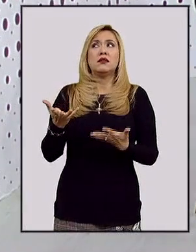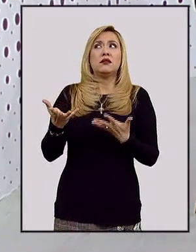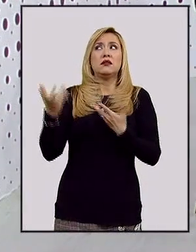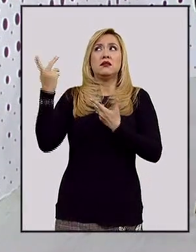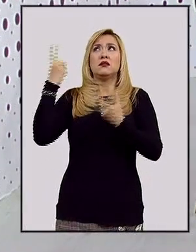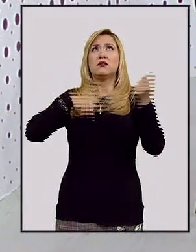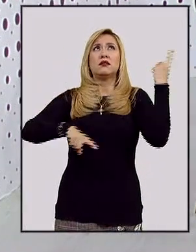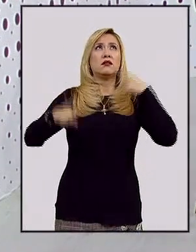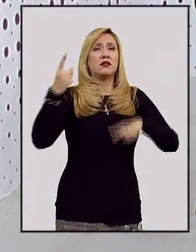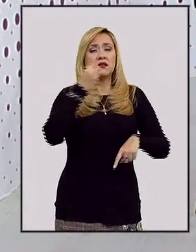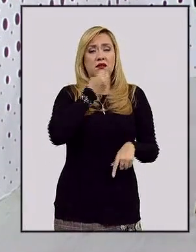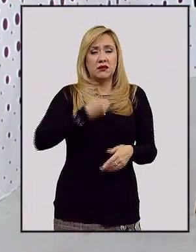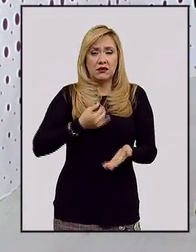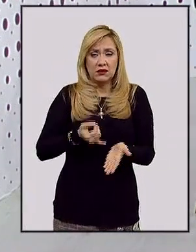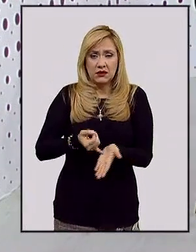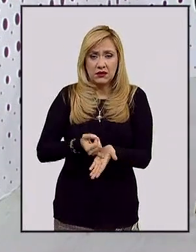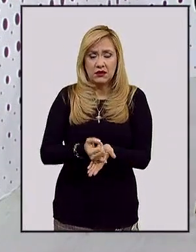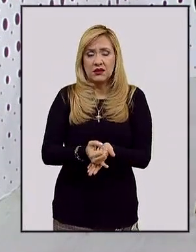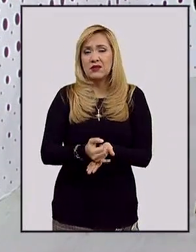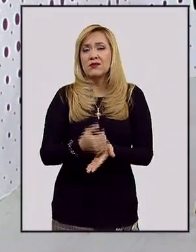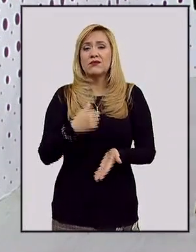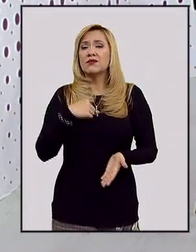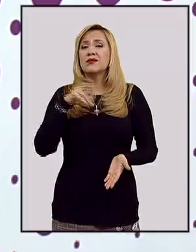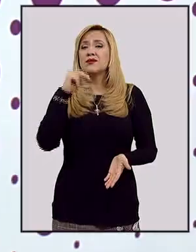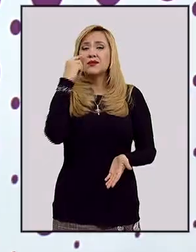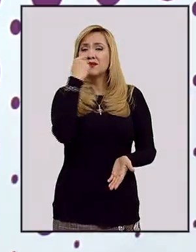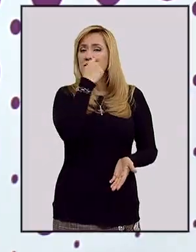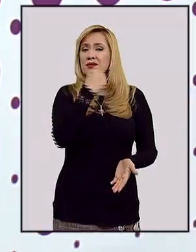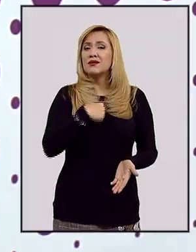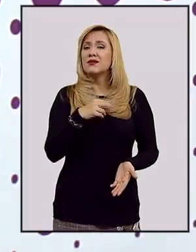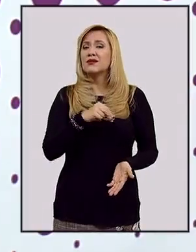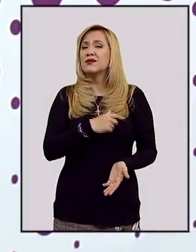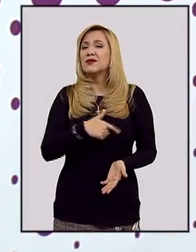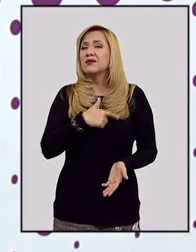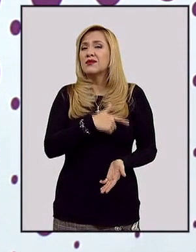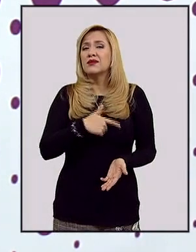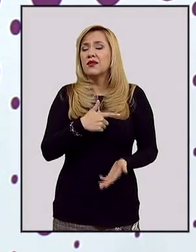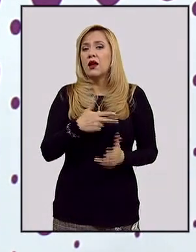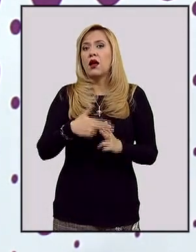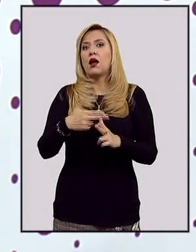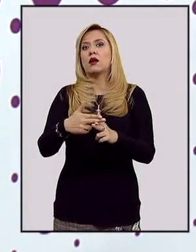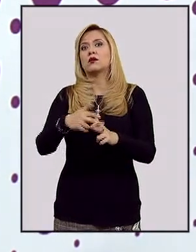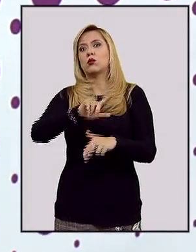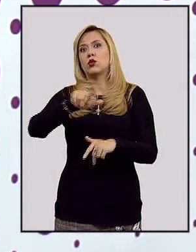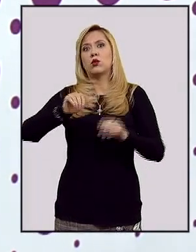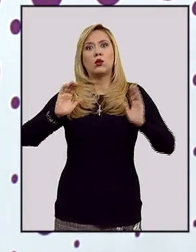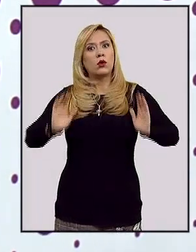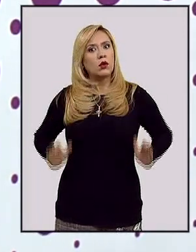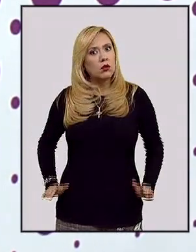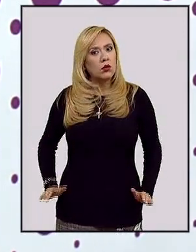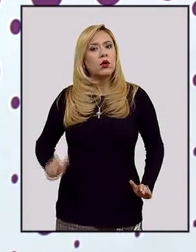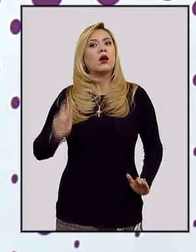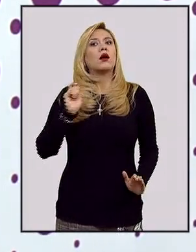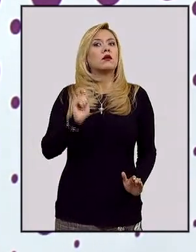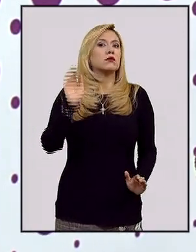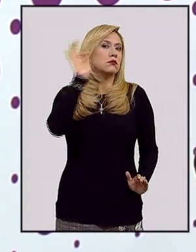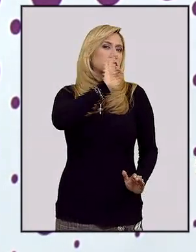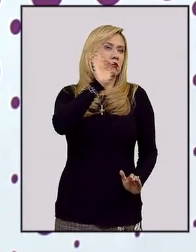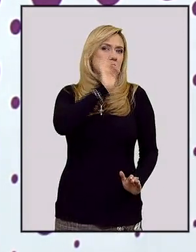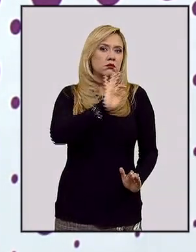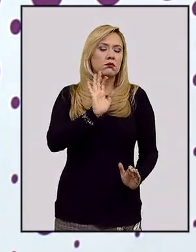decisiones o tomen decisiones que no son necesariamente lo que ellas desean. Hasta las físicas, que puede ser desde un